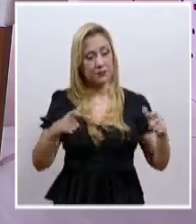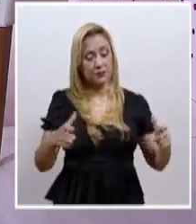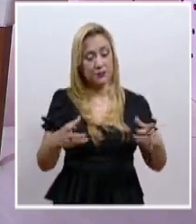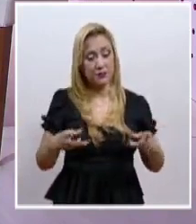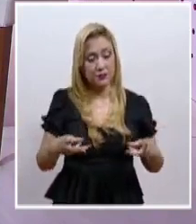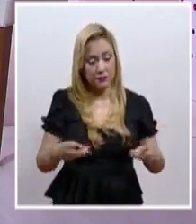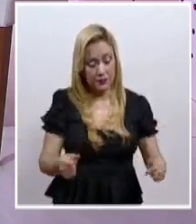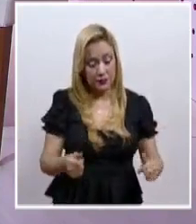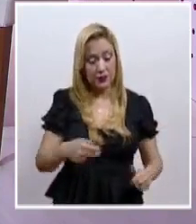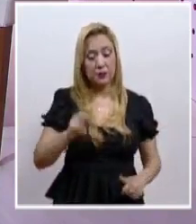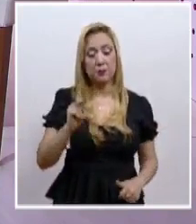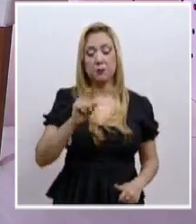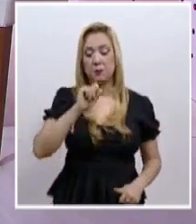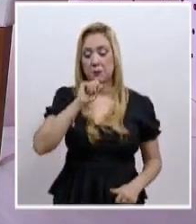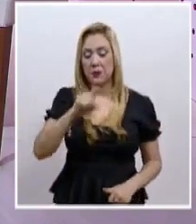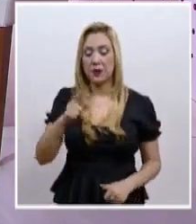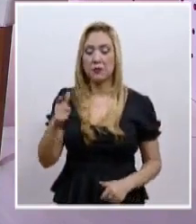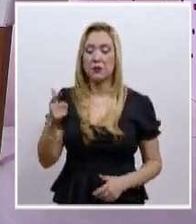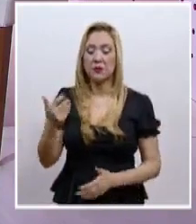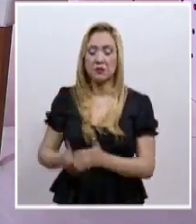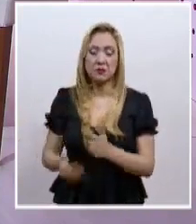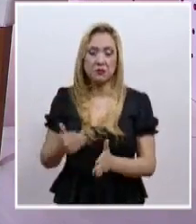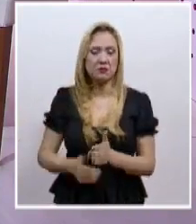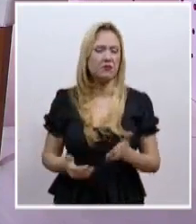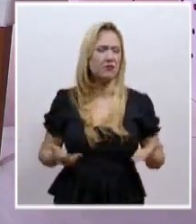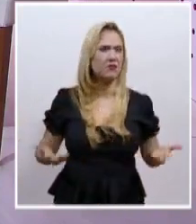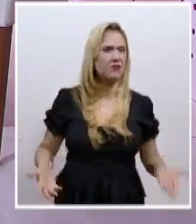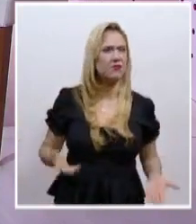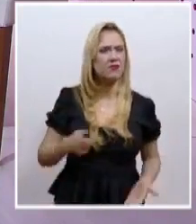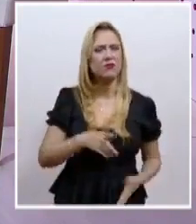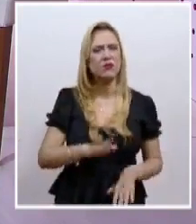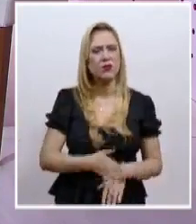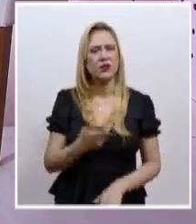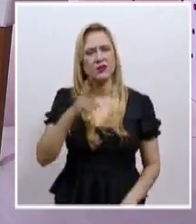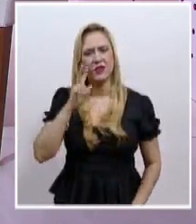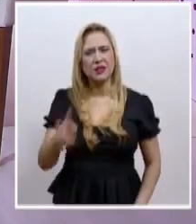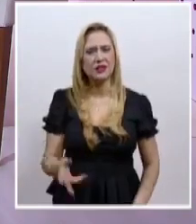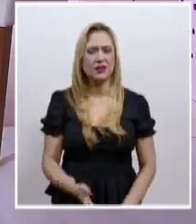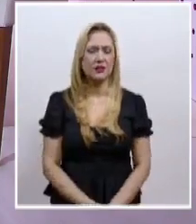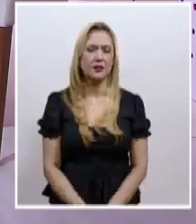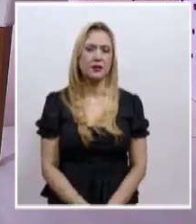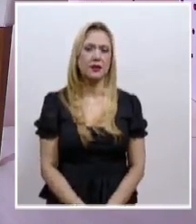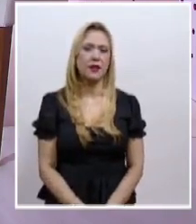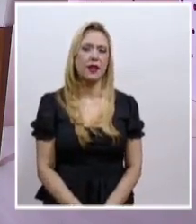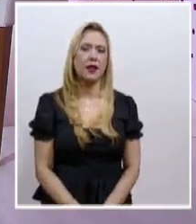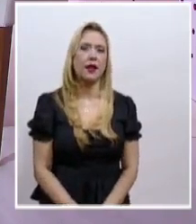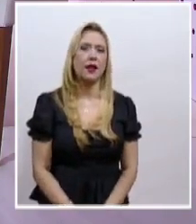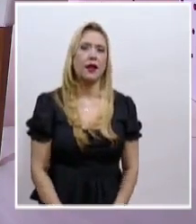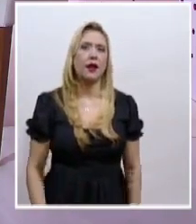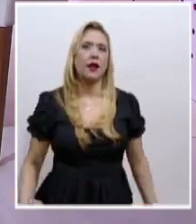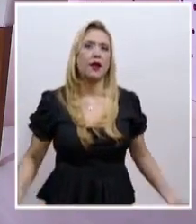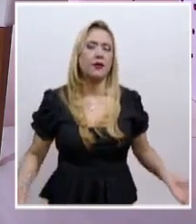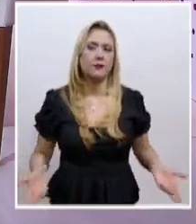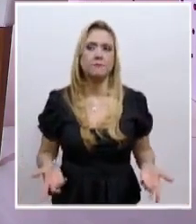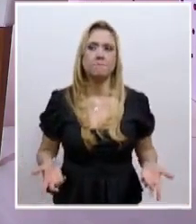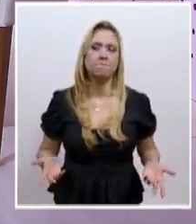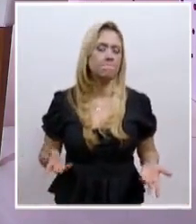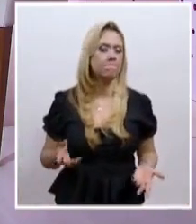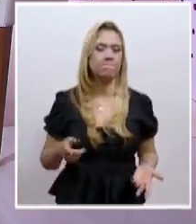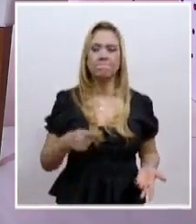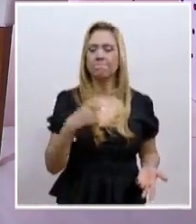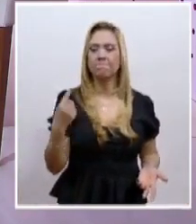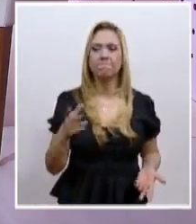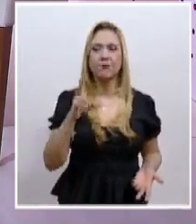de gasto, pero bueno, seguimos teniendo deficiencias graves. ¿A qué le atribuyes tú esta situación? Bueno, básicamente a que no